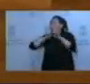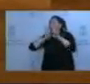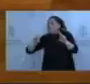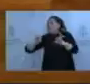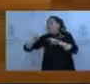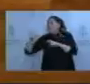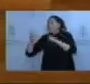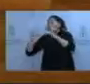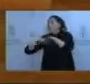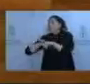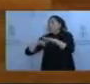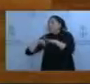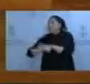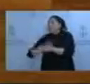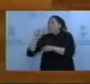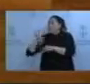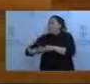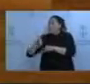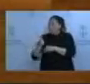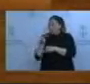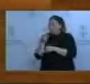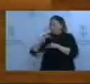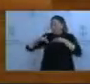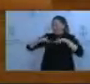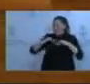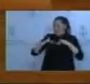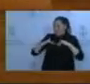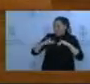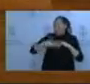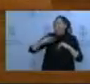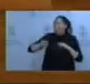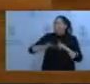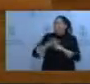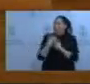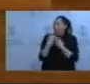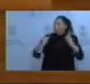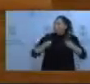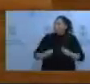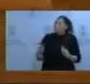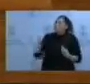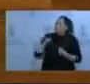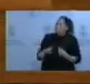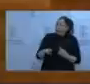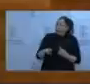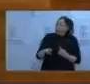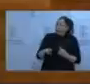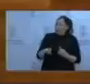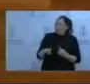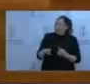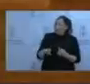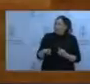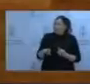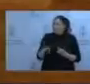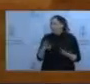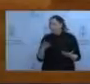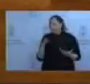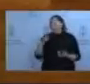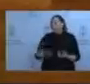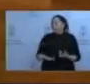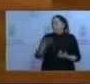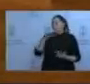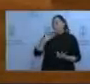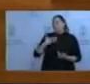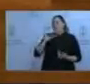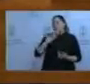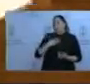importantes asuntos y cantidades de dinero público que no se puedan ver en esa misma situación, ¿no? Yo creo que eso es importante conocerlo. Por